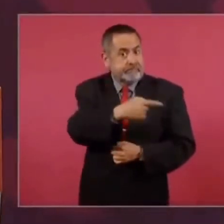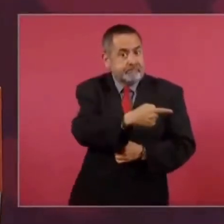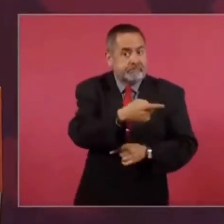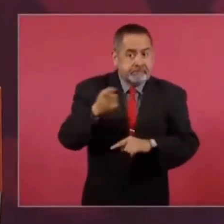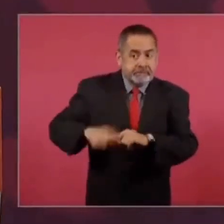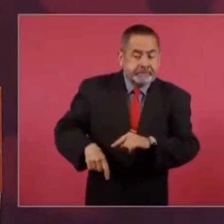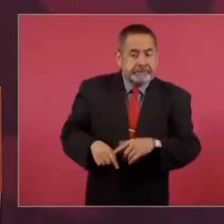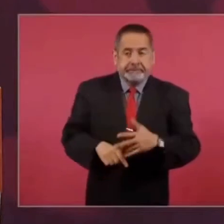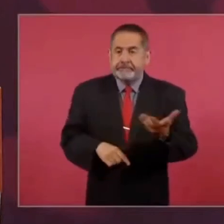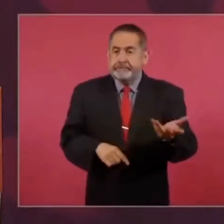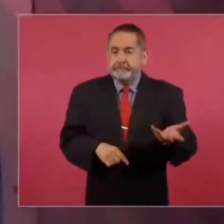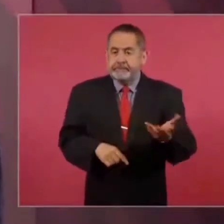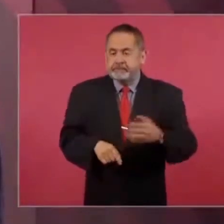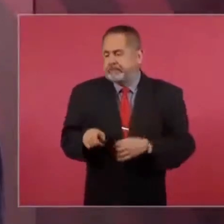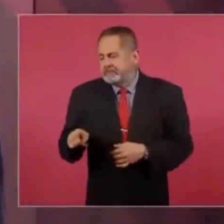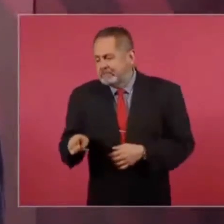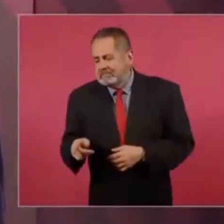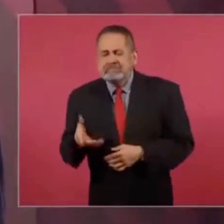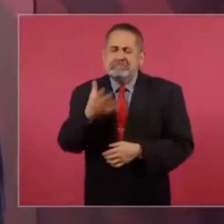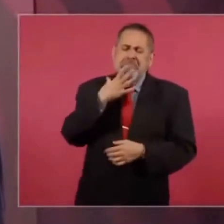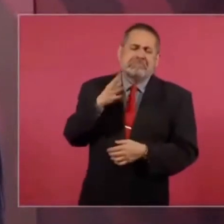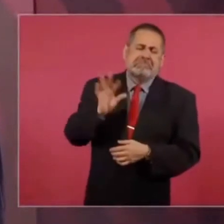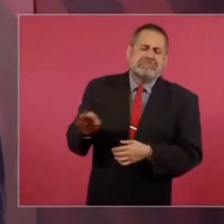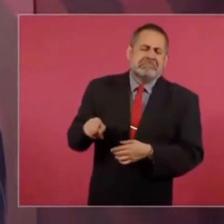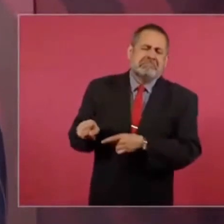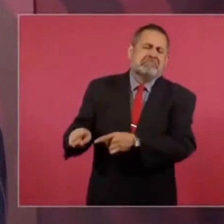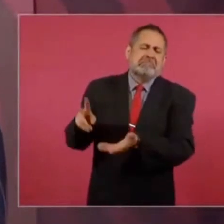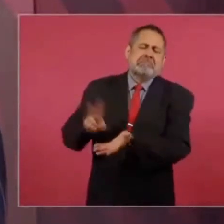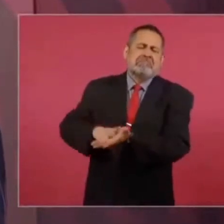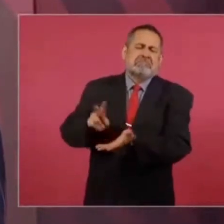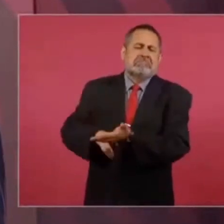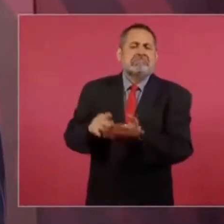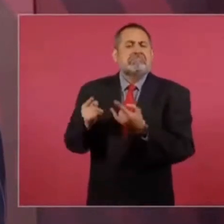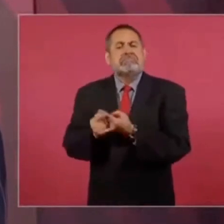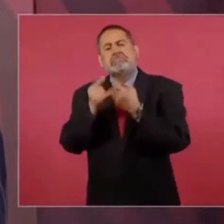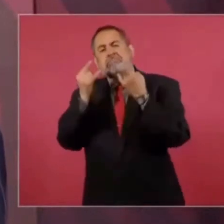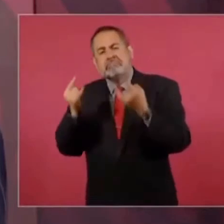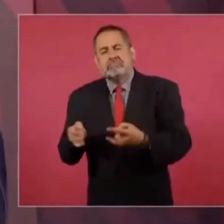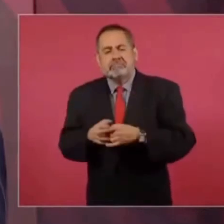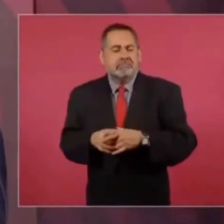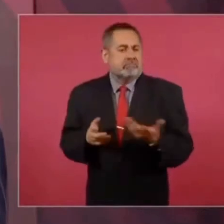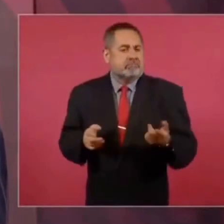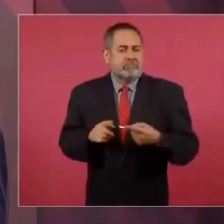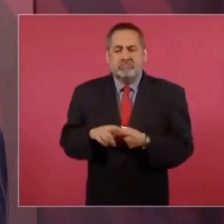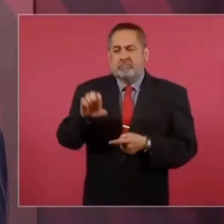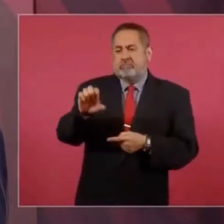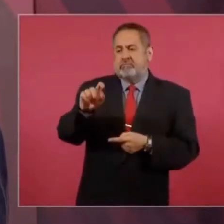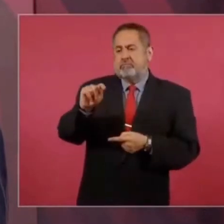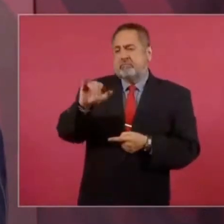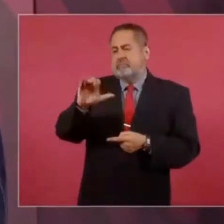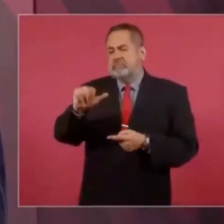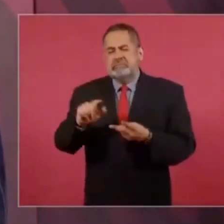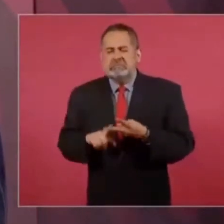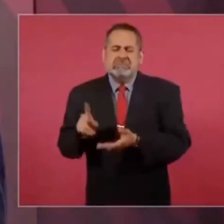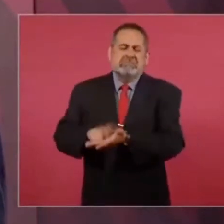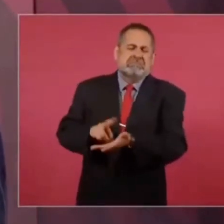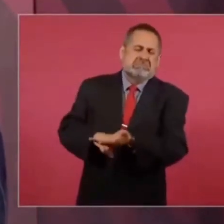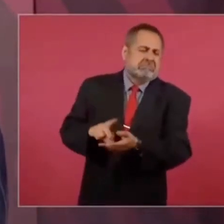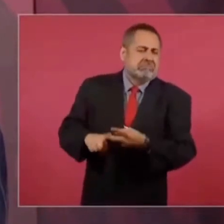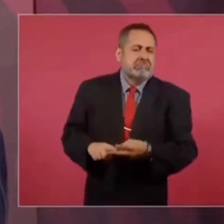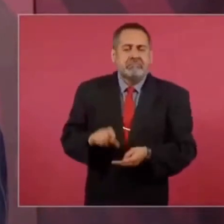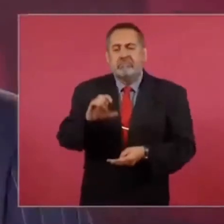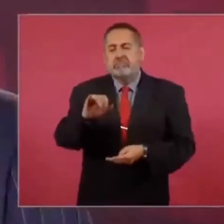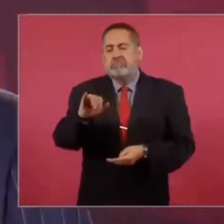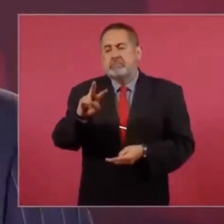y se le restó fuerza a la ética, al civismo, a la historia.